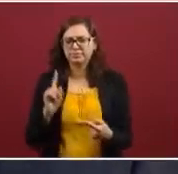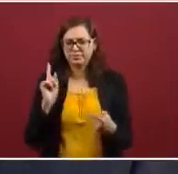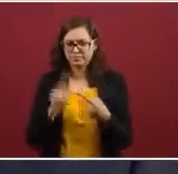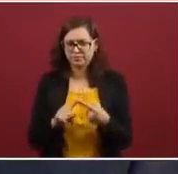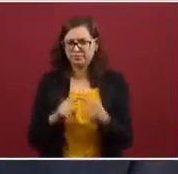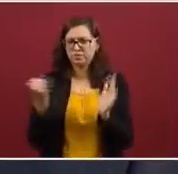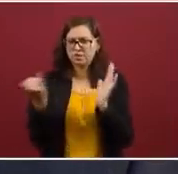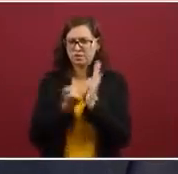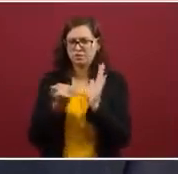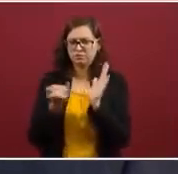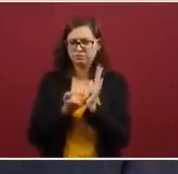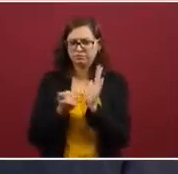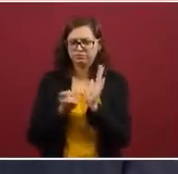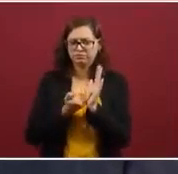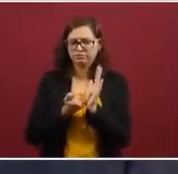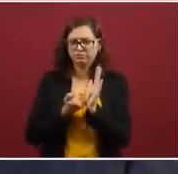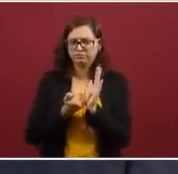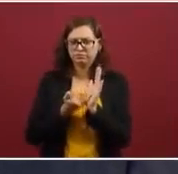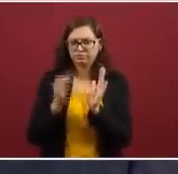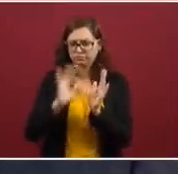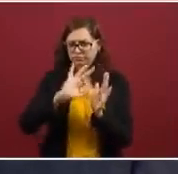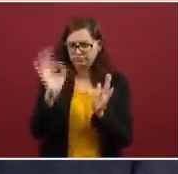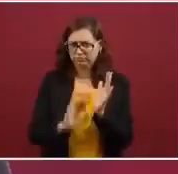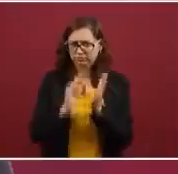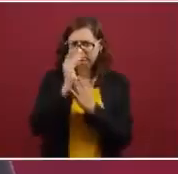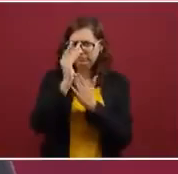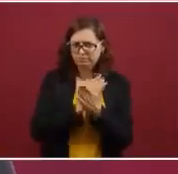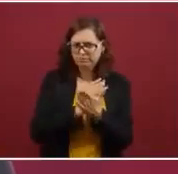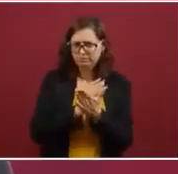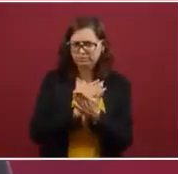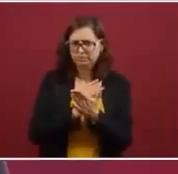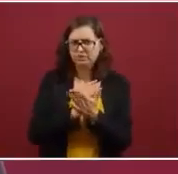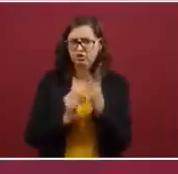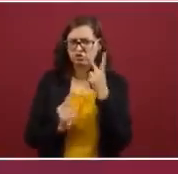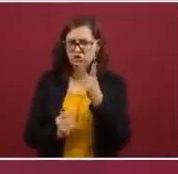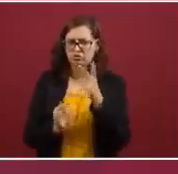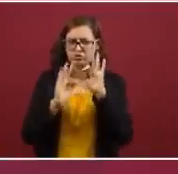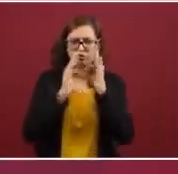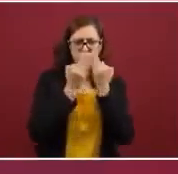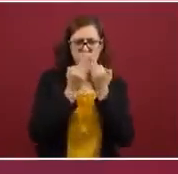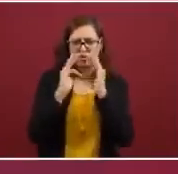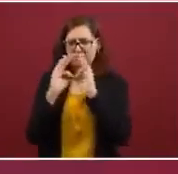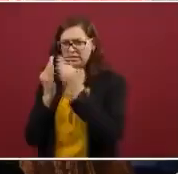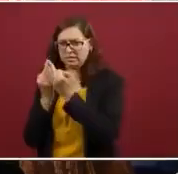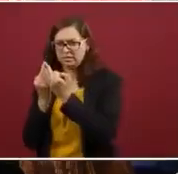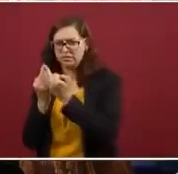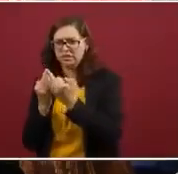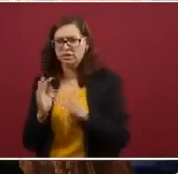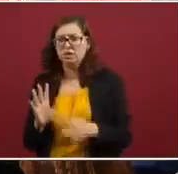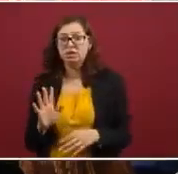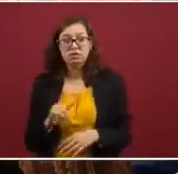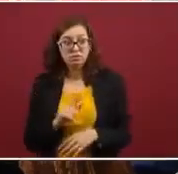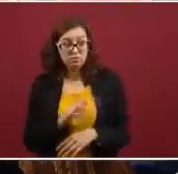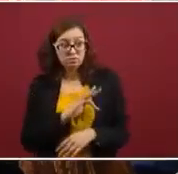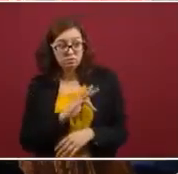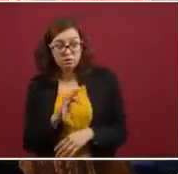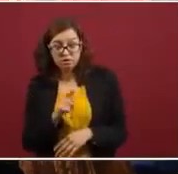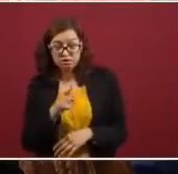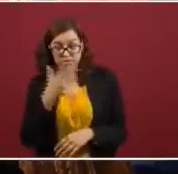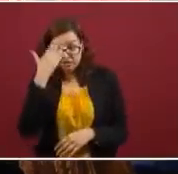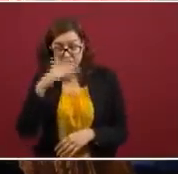ajuste en la carga fiscal de Pemex. A ver si se puede, tú